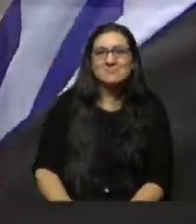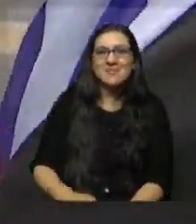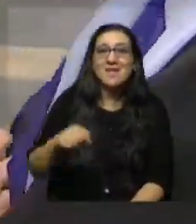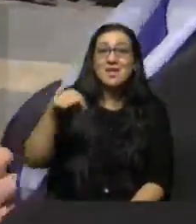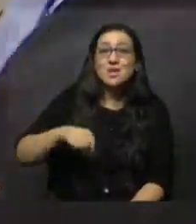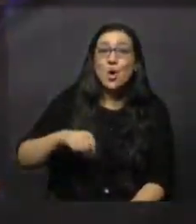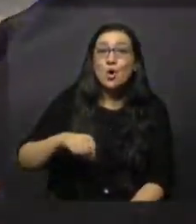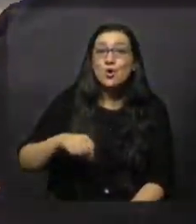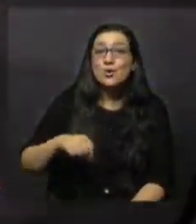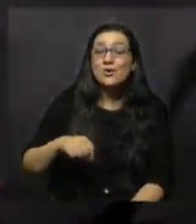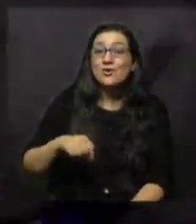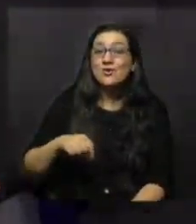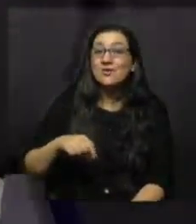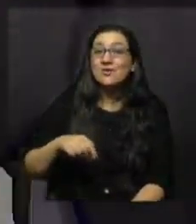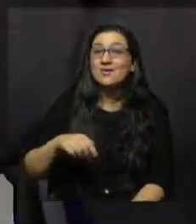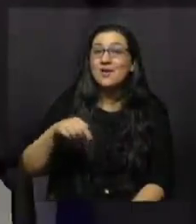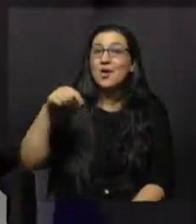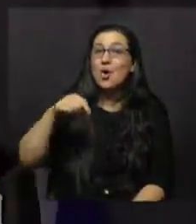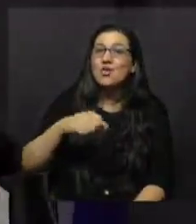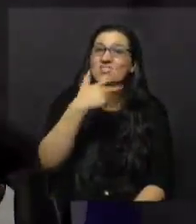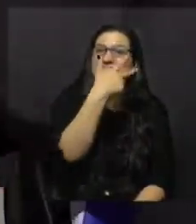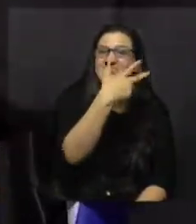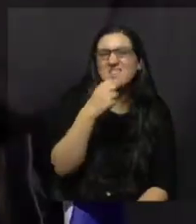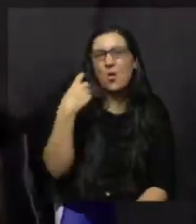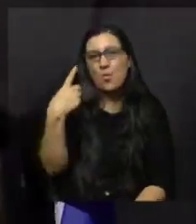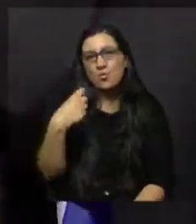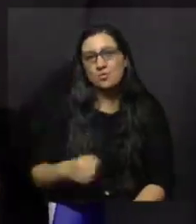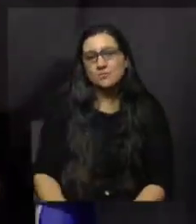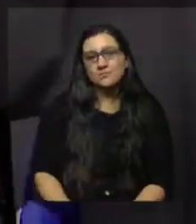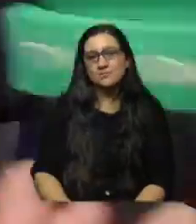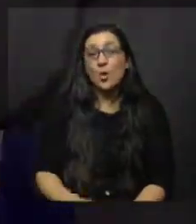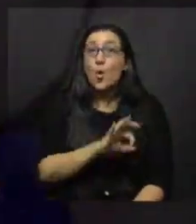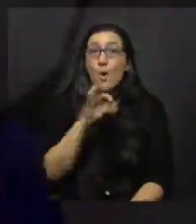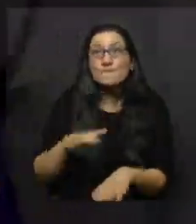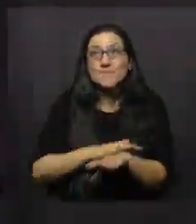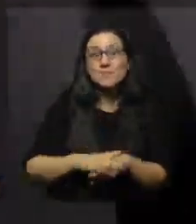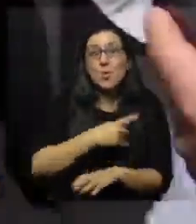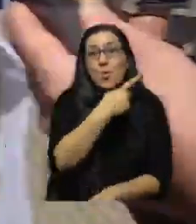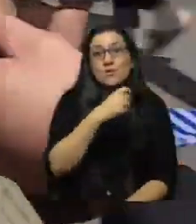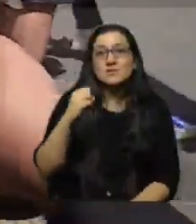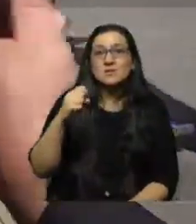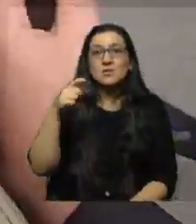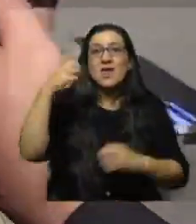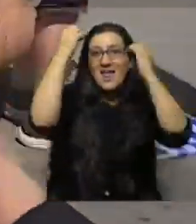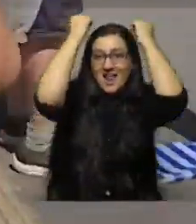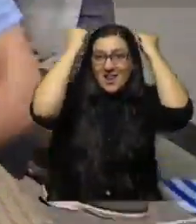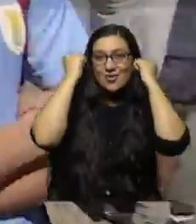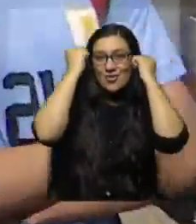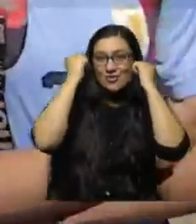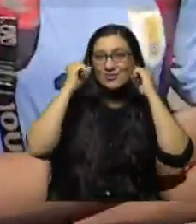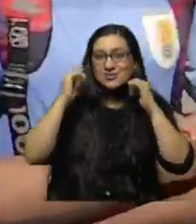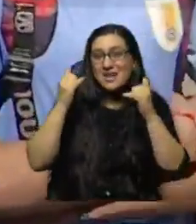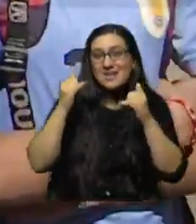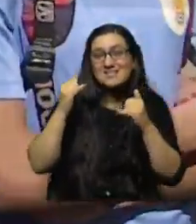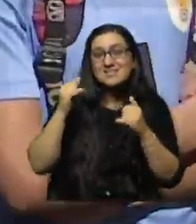hoy? Y hoy un 3-1 o un 1-0 mínimo. ¿El gorro es cábala? ¿Eh? ¿El gorrito es cábala?